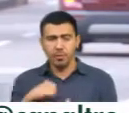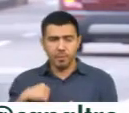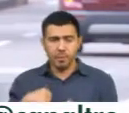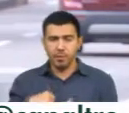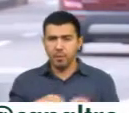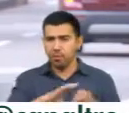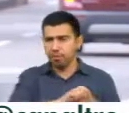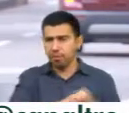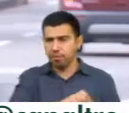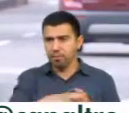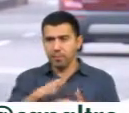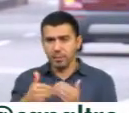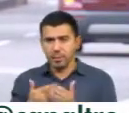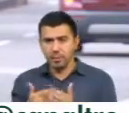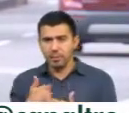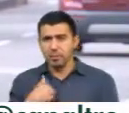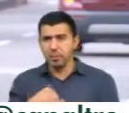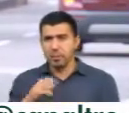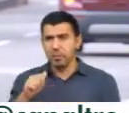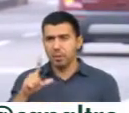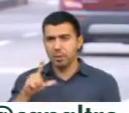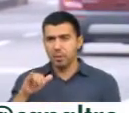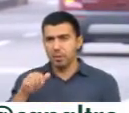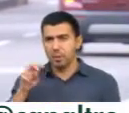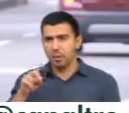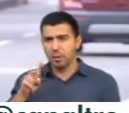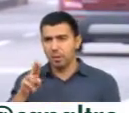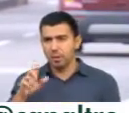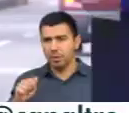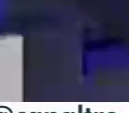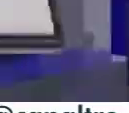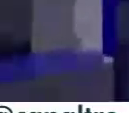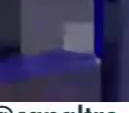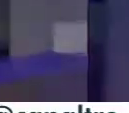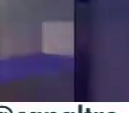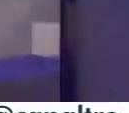información que tengo de momento soy alejandra ardila para oriente noticias